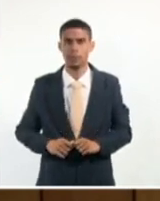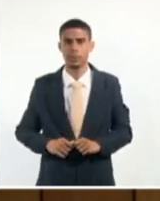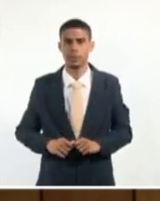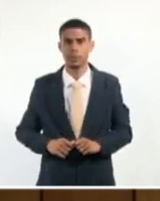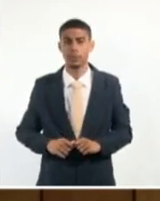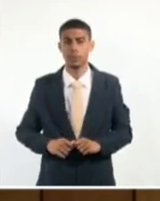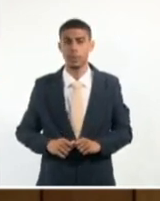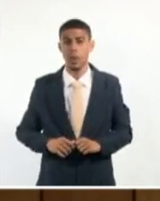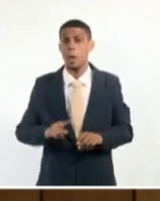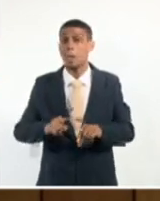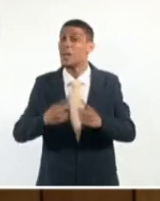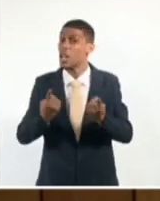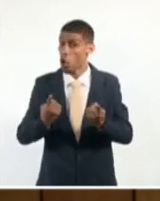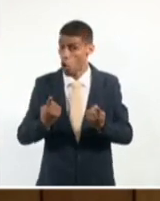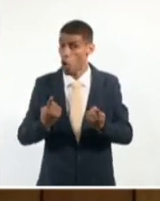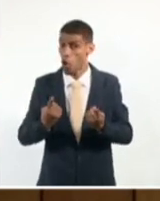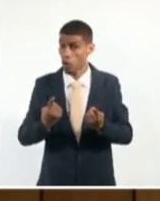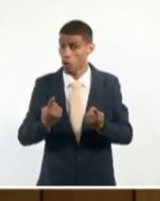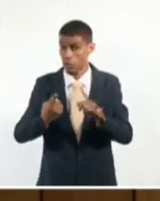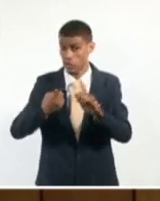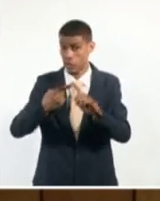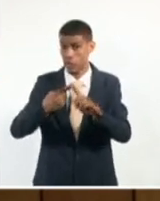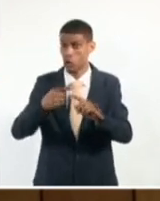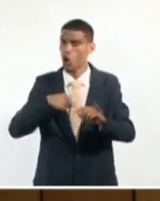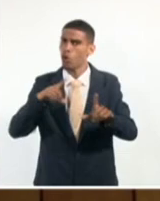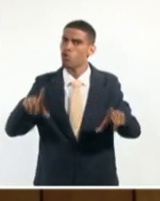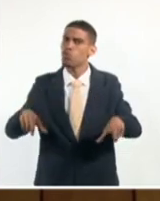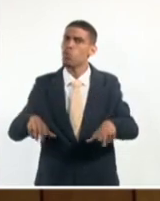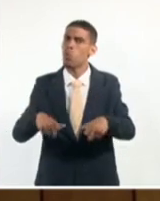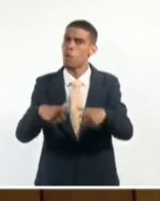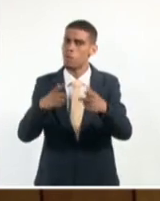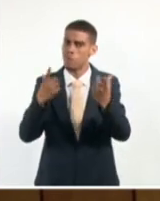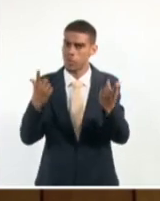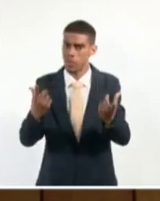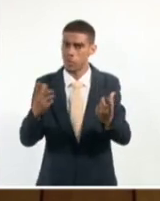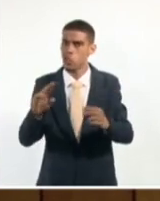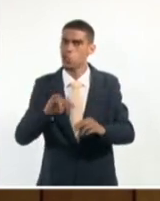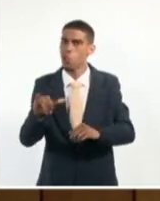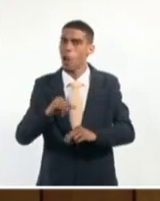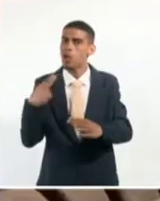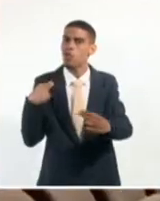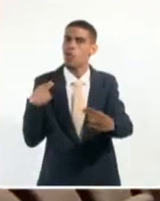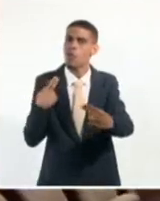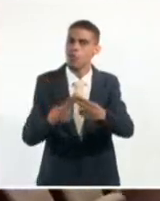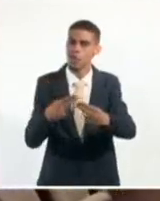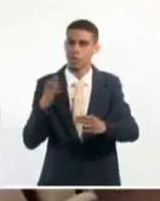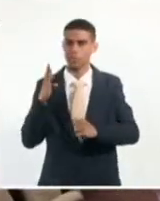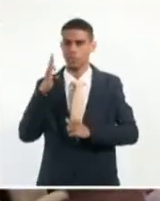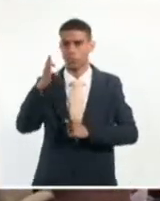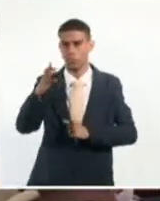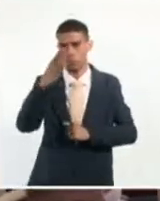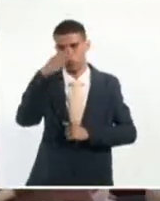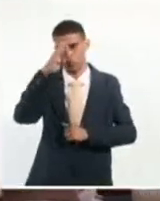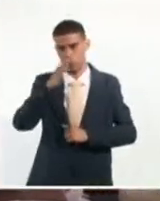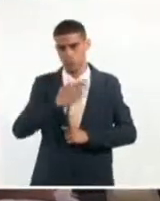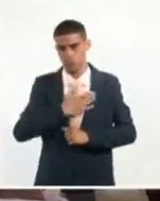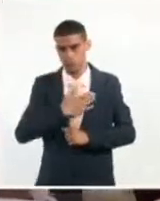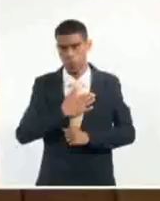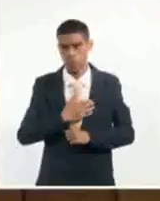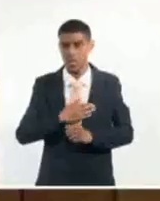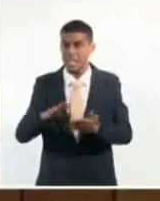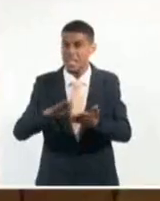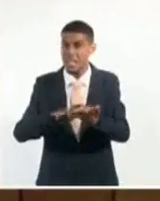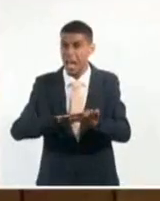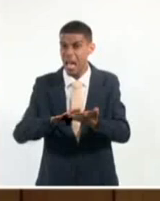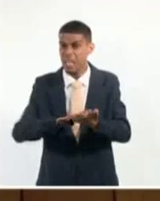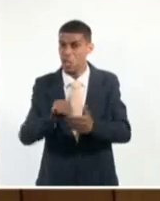la satisfacción de haber cumplido y la confianza en el futuro de la patria, y que nadie lo